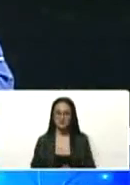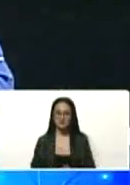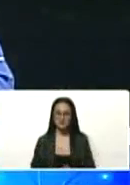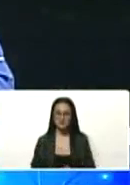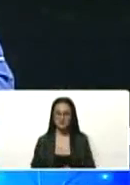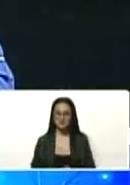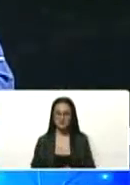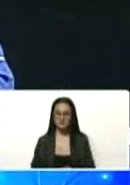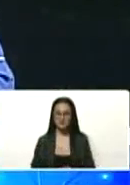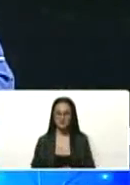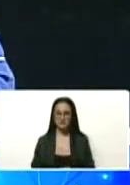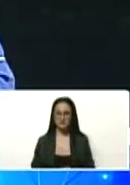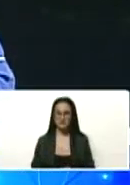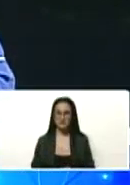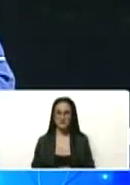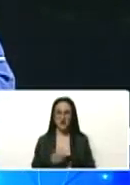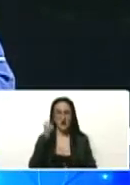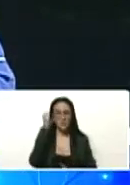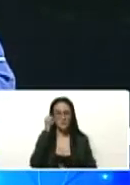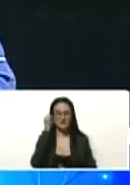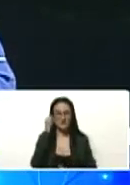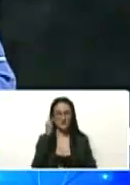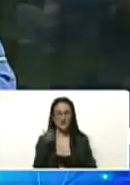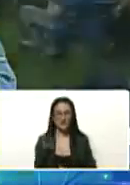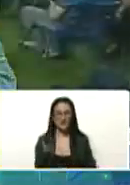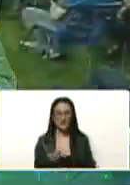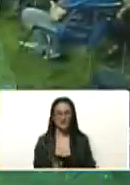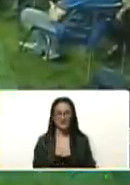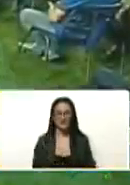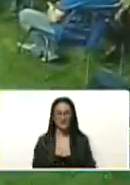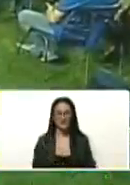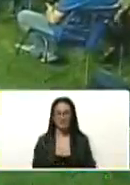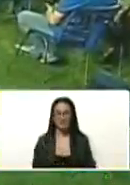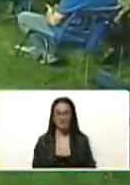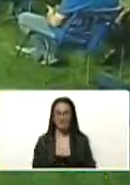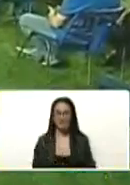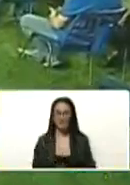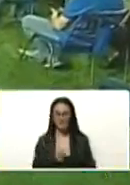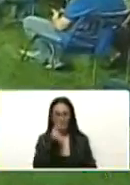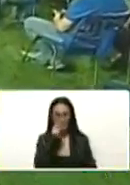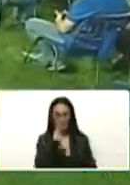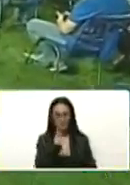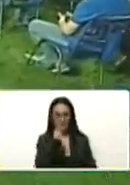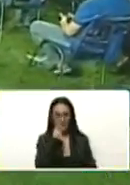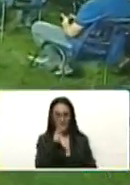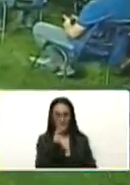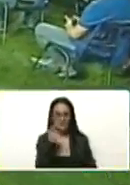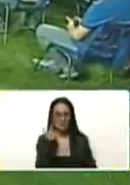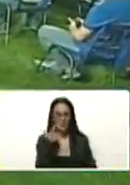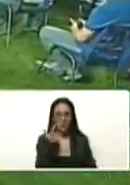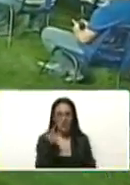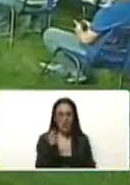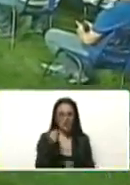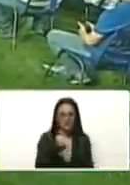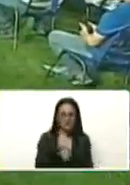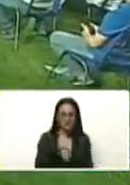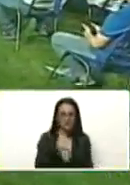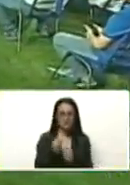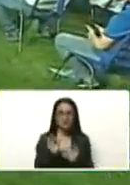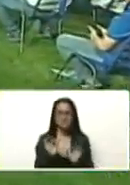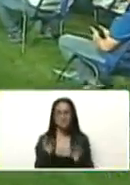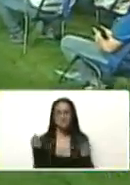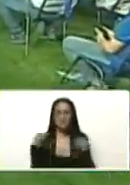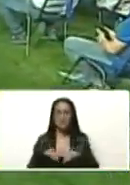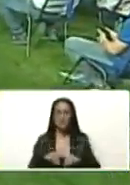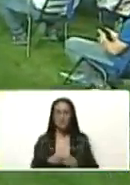Soteldo, con la capacidad tuya, mete la lupa, busca detalles y llega a